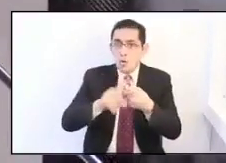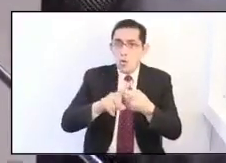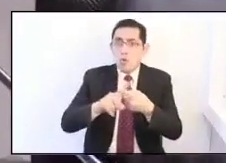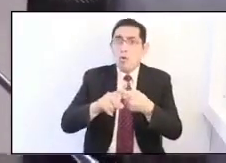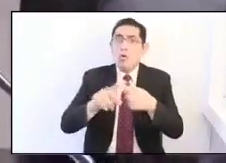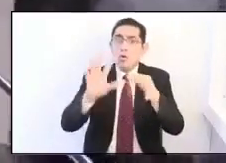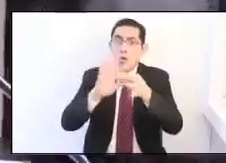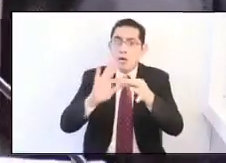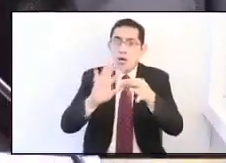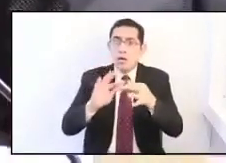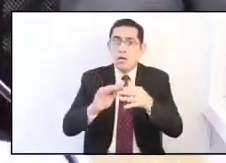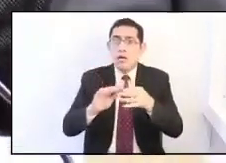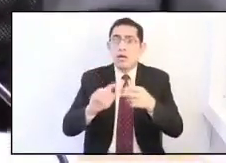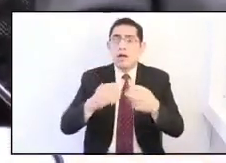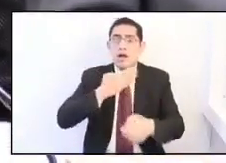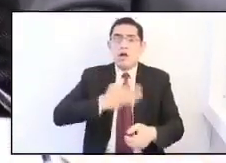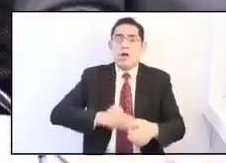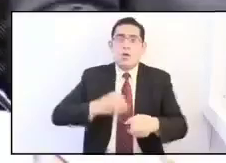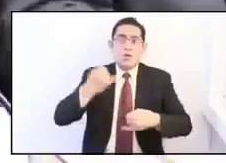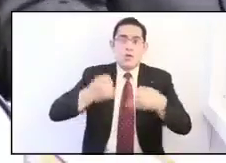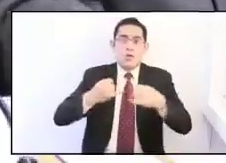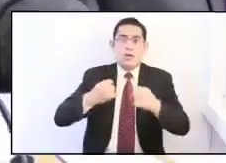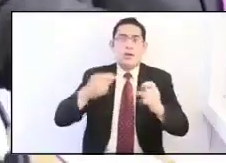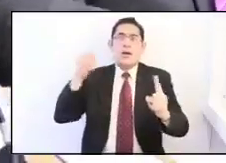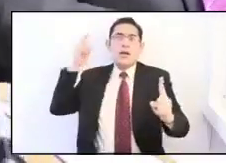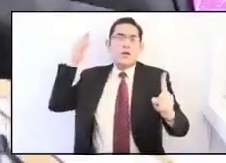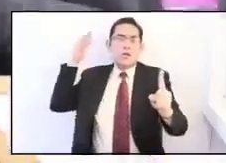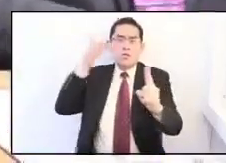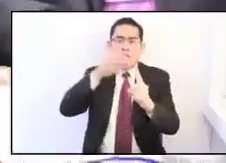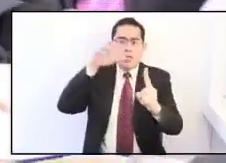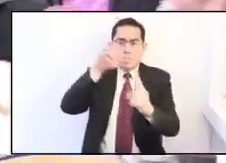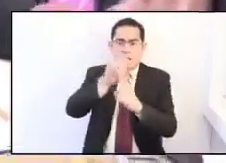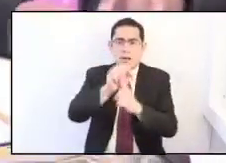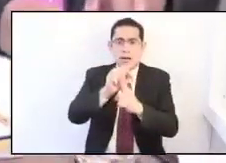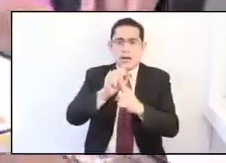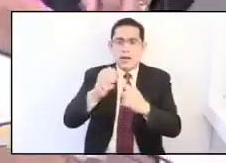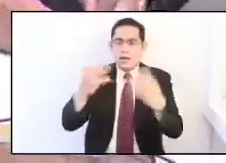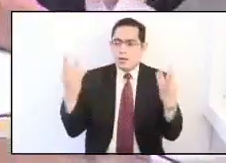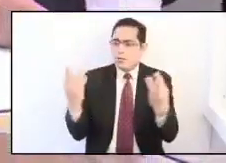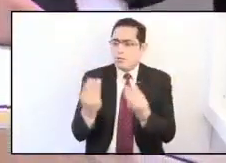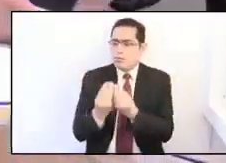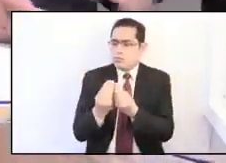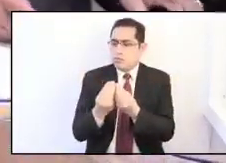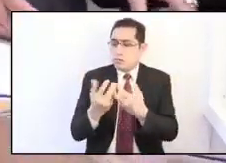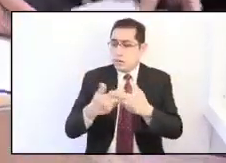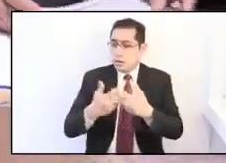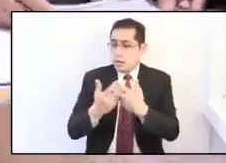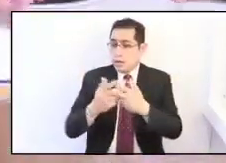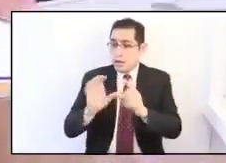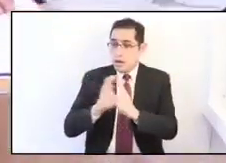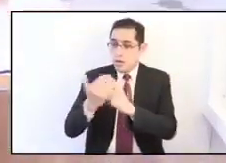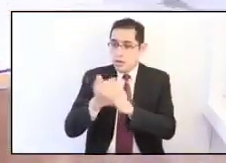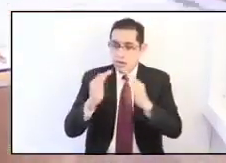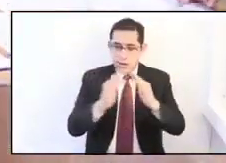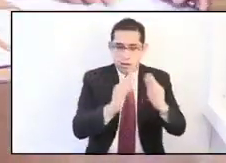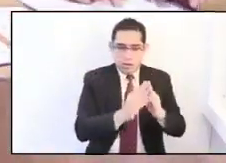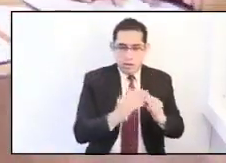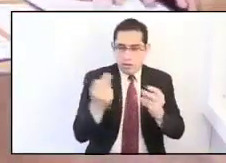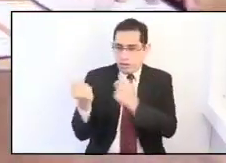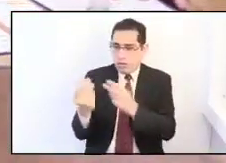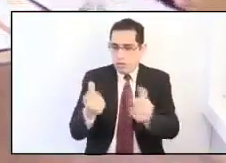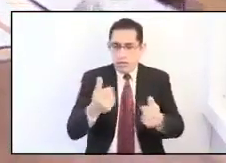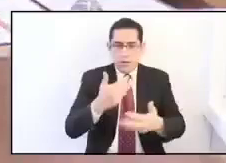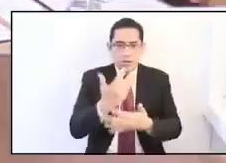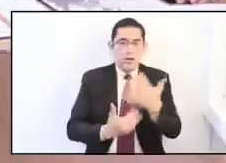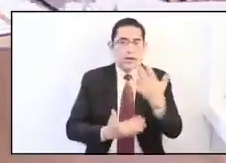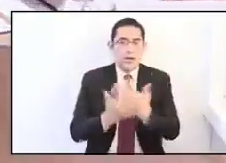marco jurídico, tiene una misión y visión, integración de la Comisión General de Vivienda, acciones y objetivos